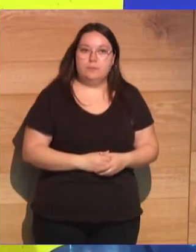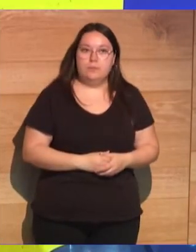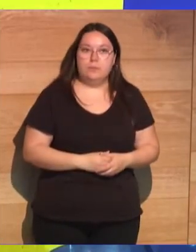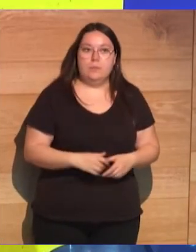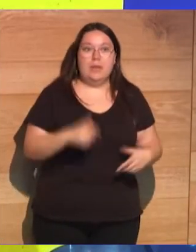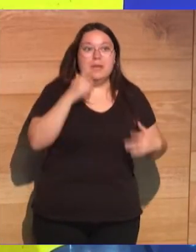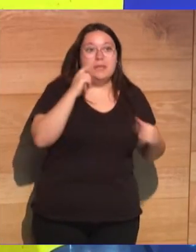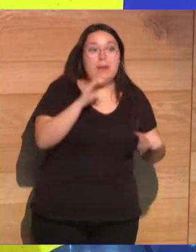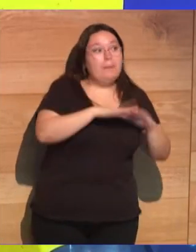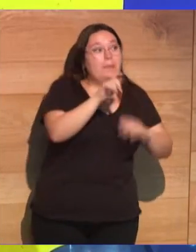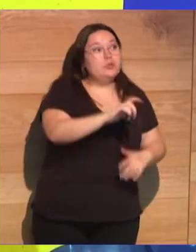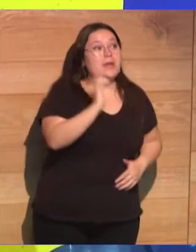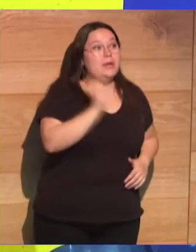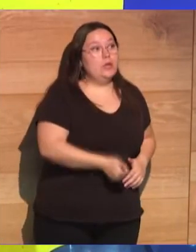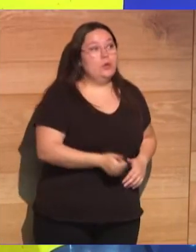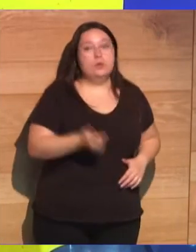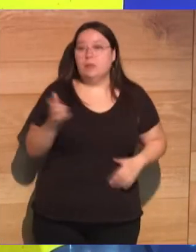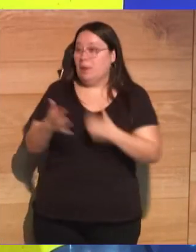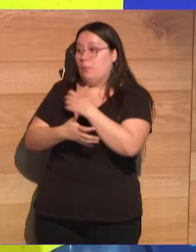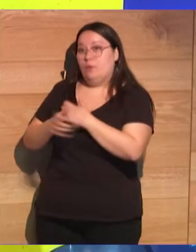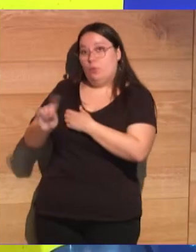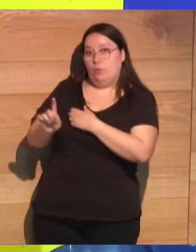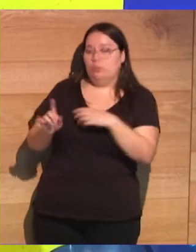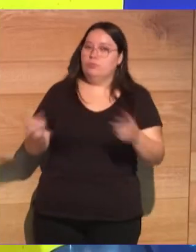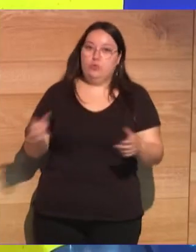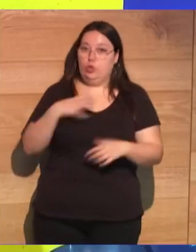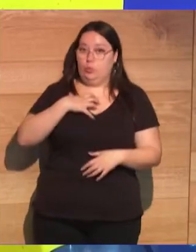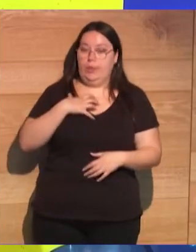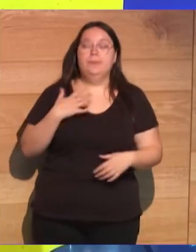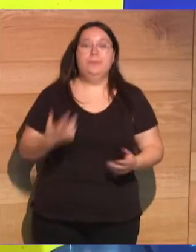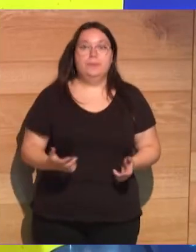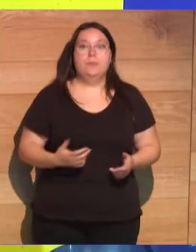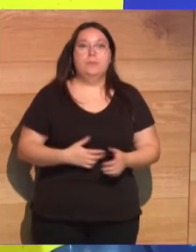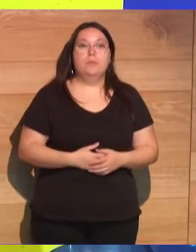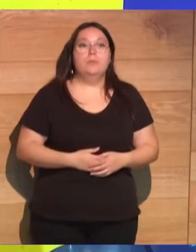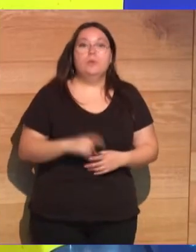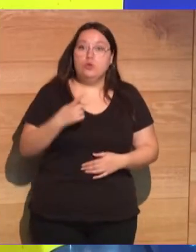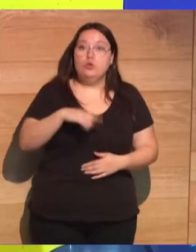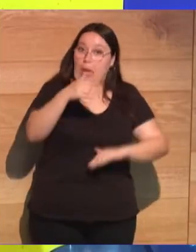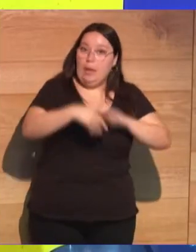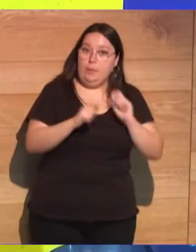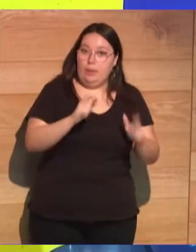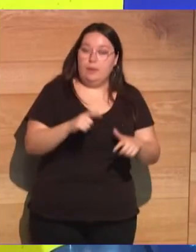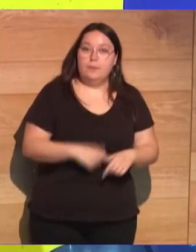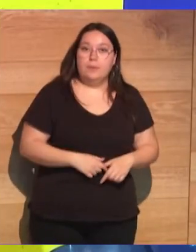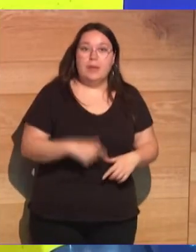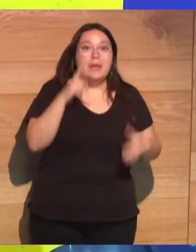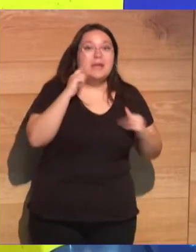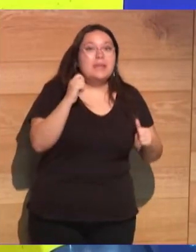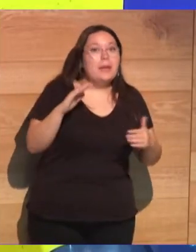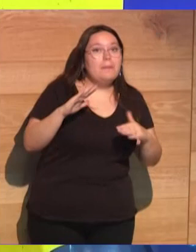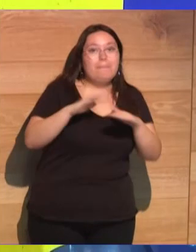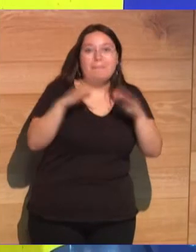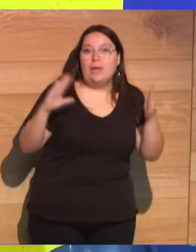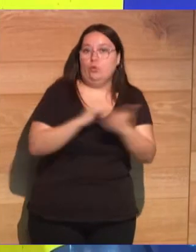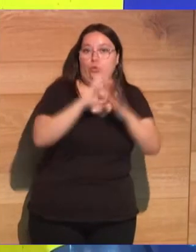sanidad para ricos y no para pobres, no puede ser. Y nosotros nos impusimos ese límite y dijimos, la sanidad tiene que ser